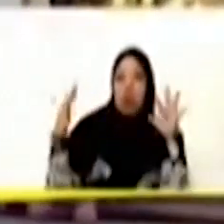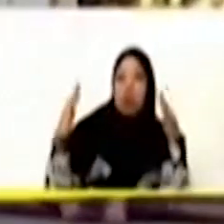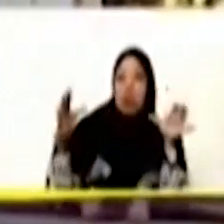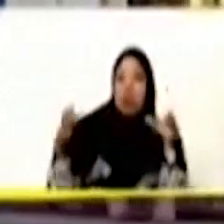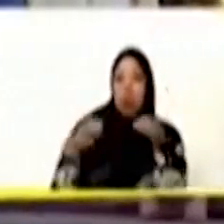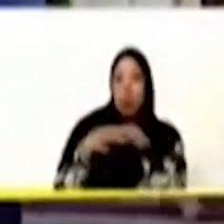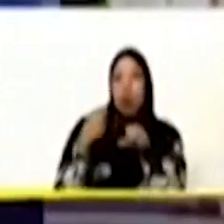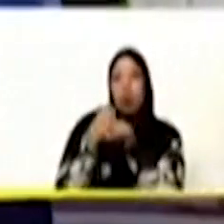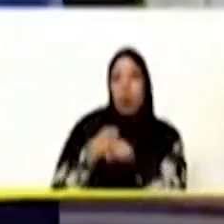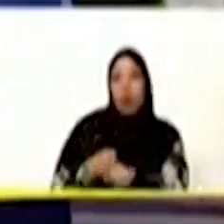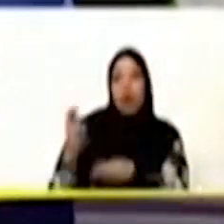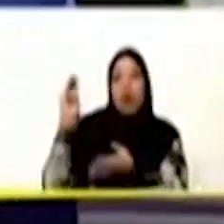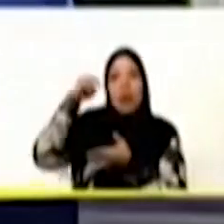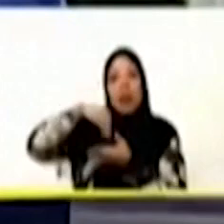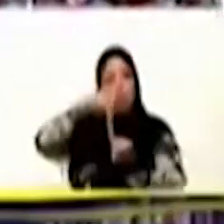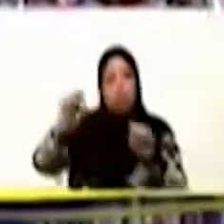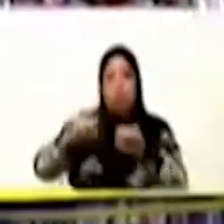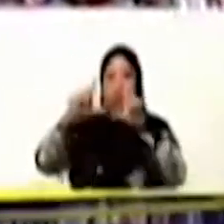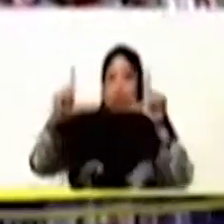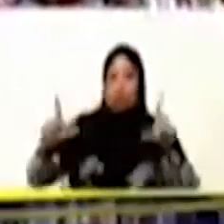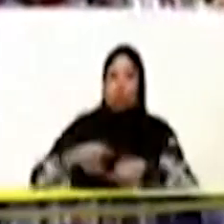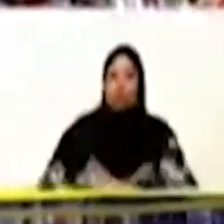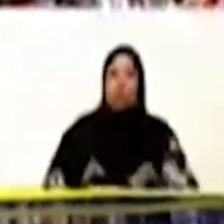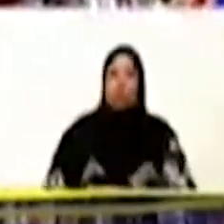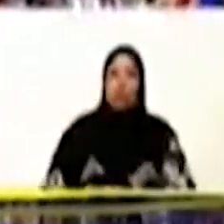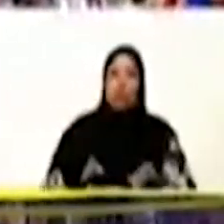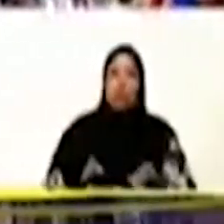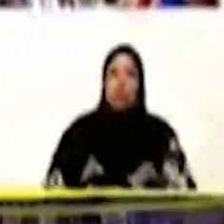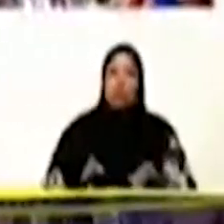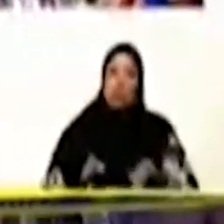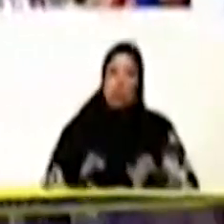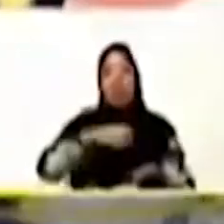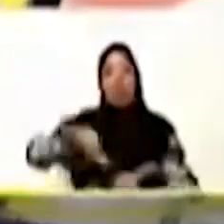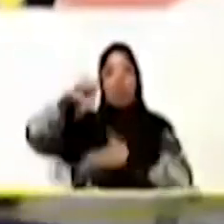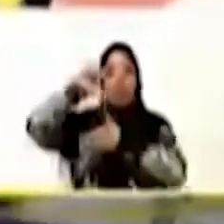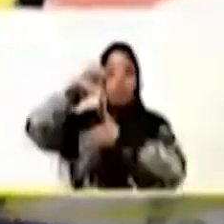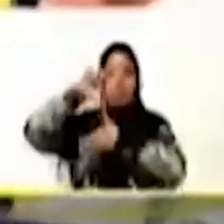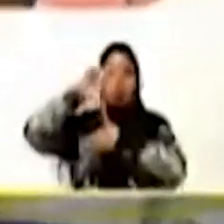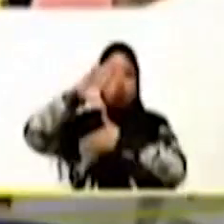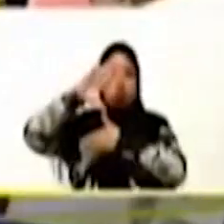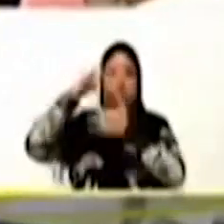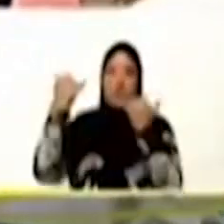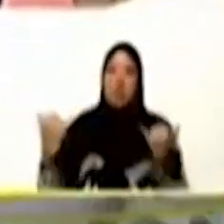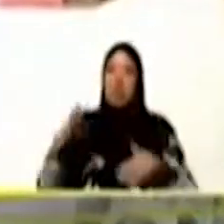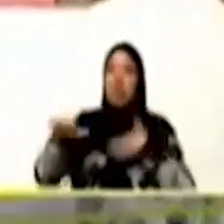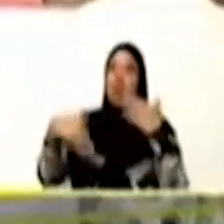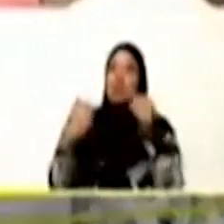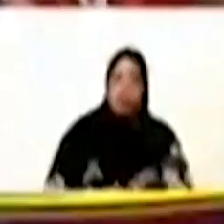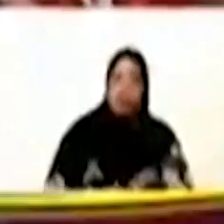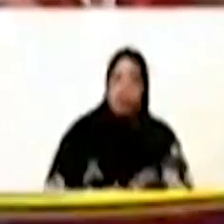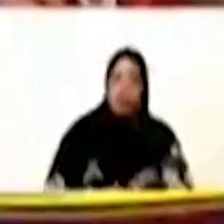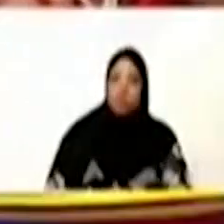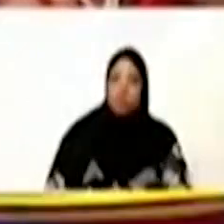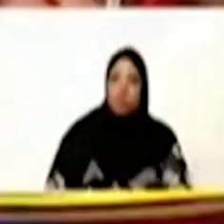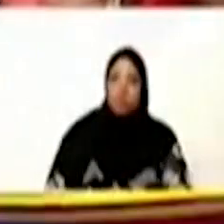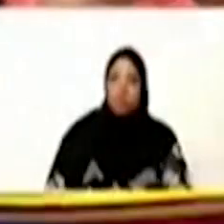se solidarizó con el pueblo mapuche. Lo hizo el miércoles durante un acto por el Día de la Resistencia Indígena, como fue bautizado